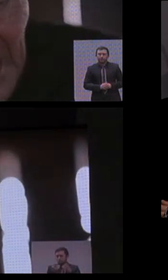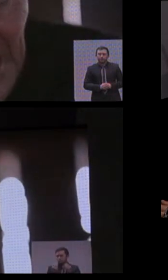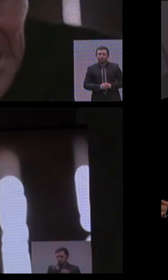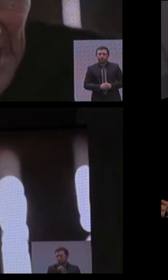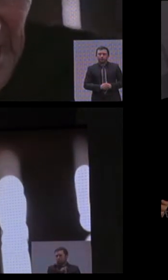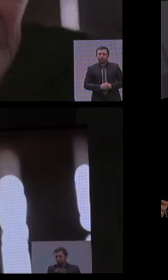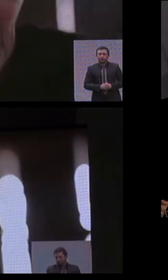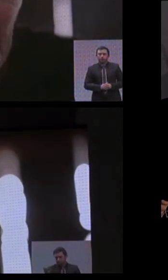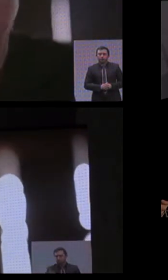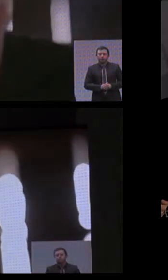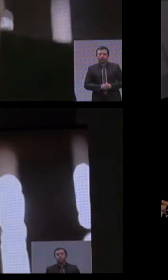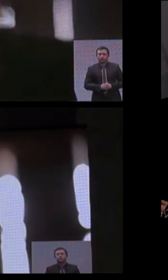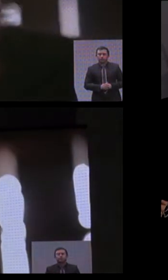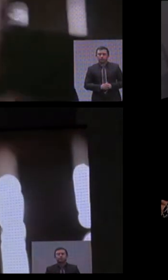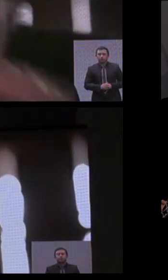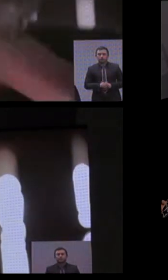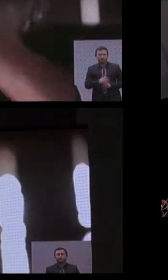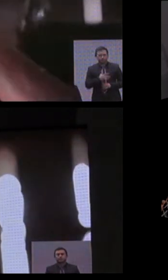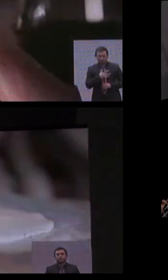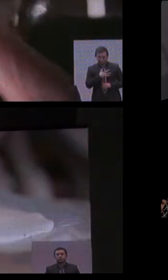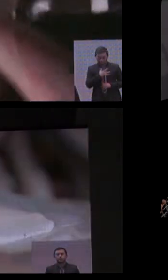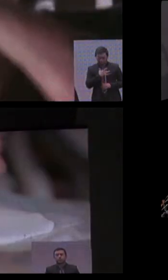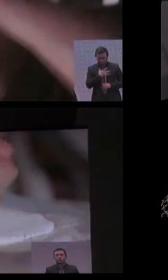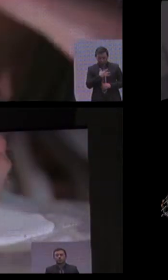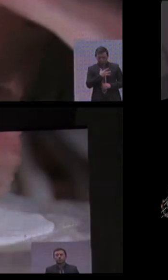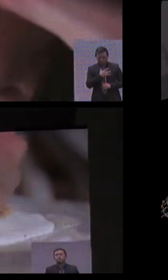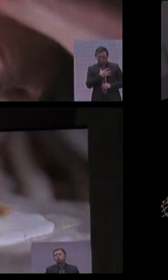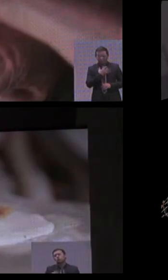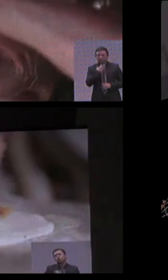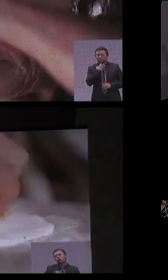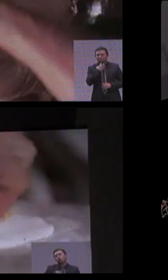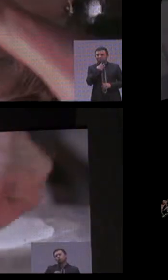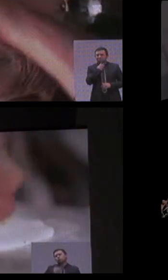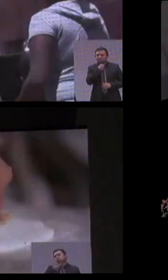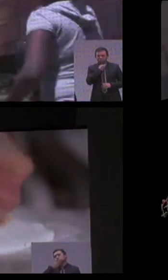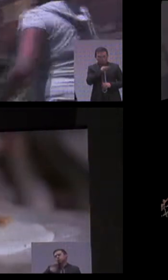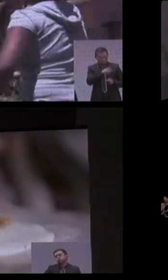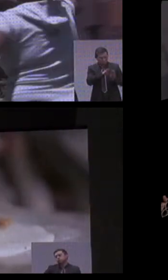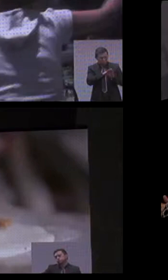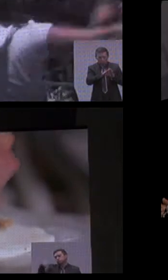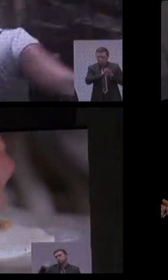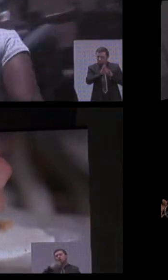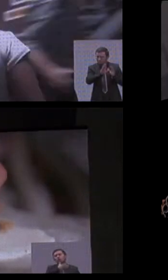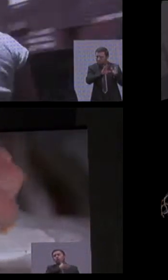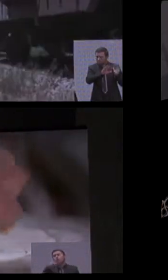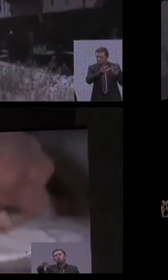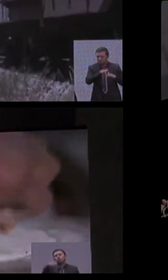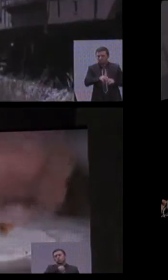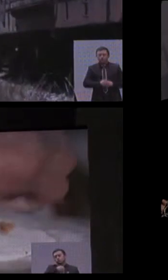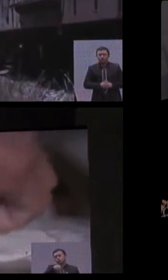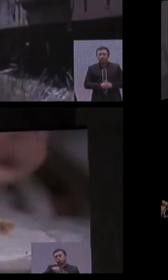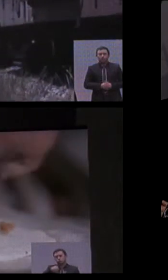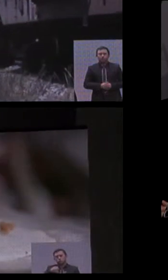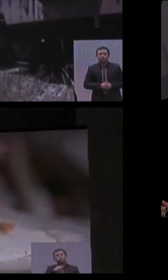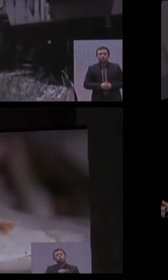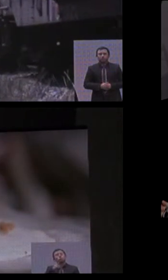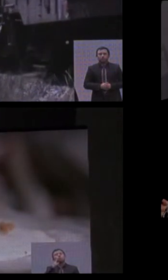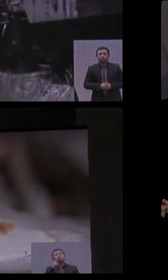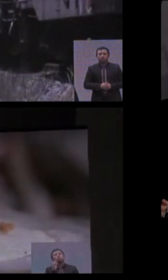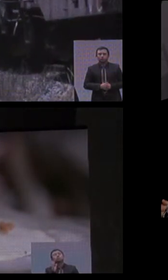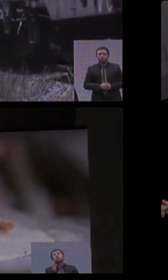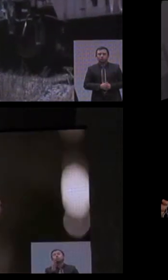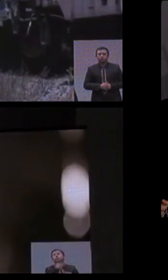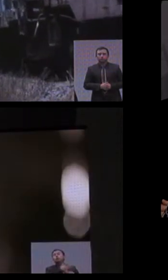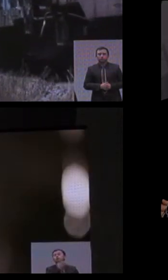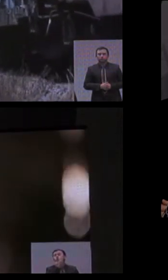la dedicación y en la defensa de los derechos humanos de las niñas y de los niños. Al hacer uso de la palabra, el presidente de la Comisión